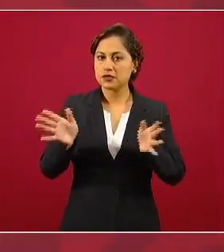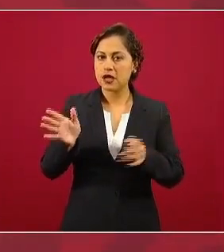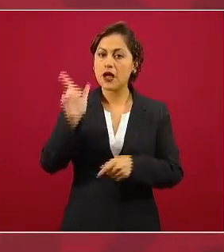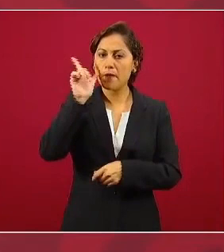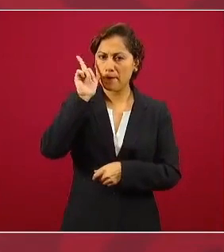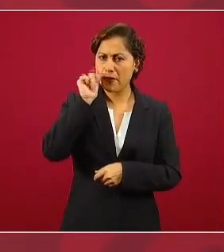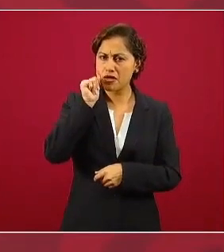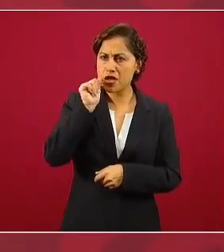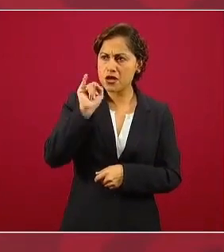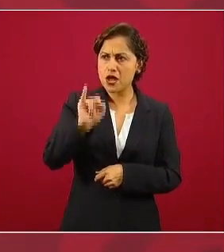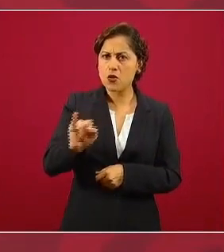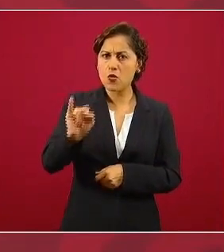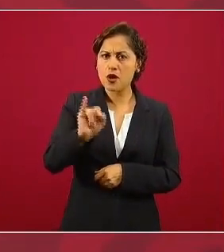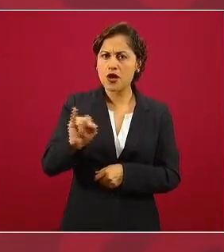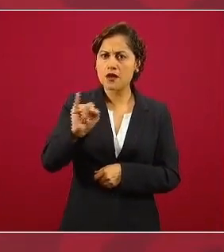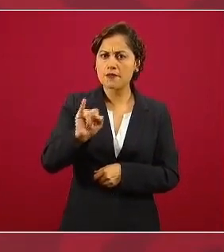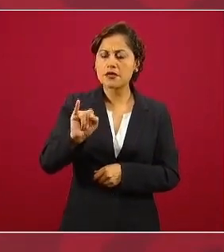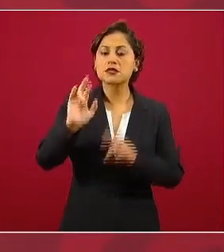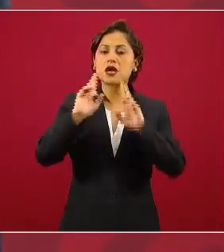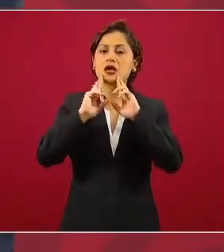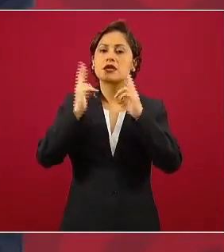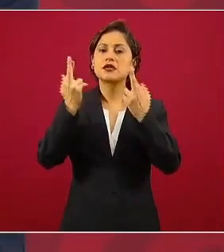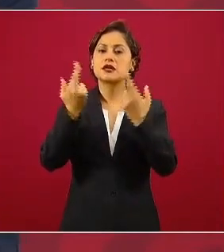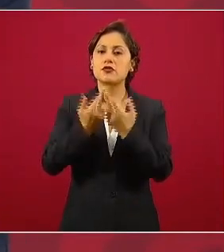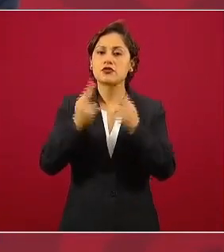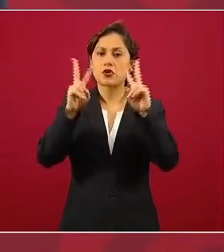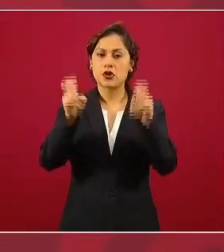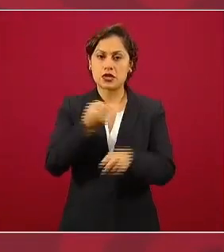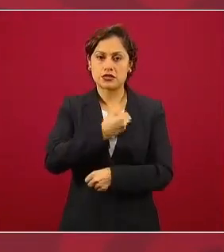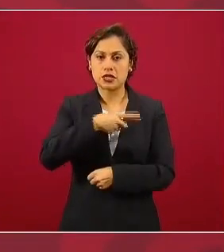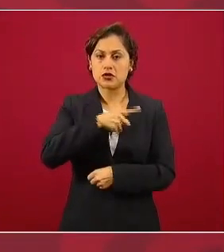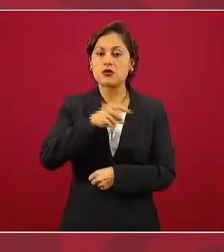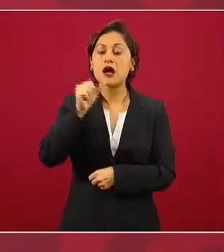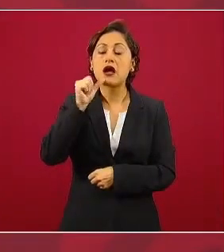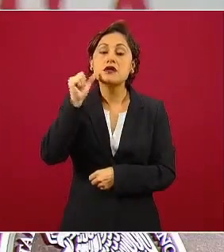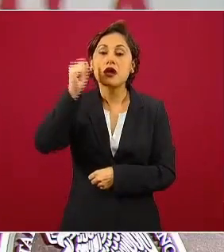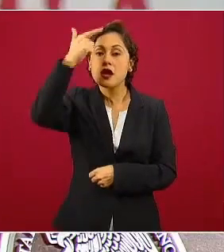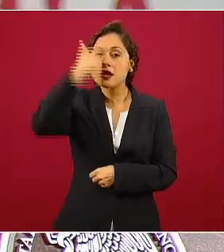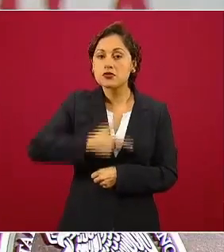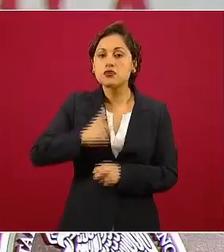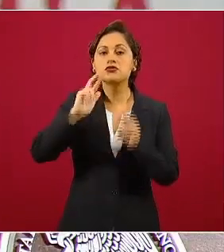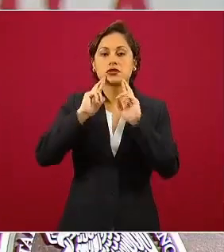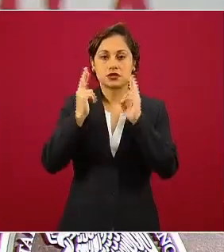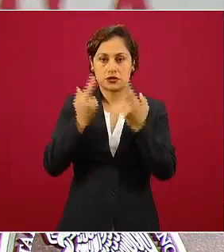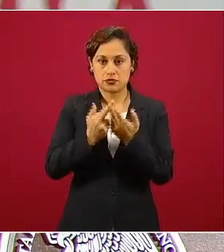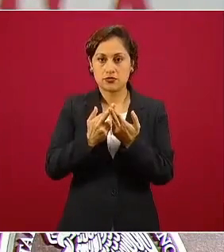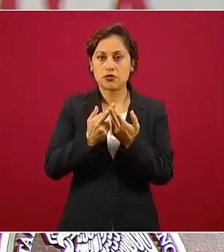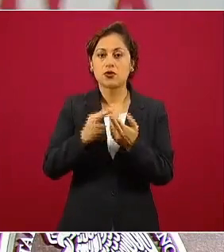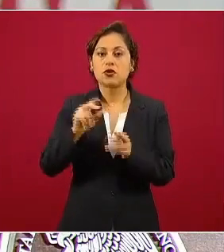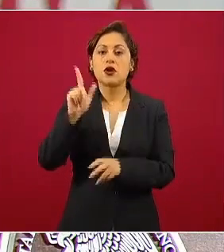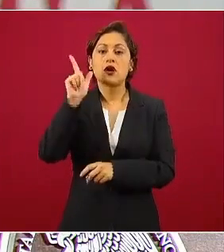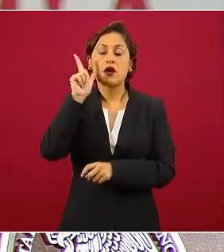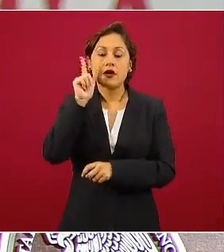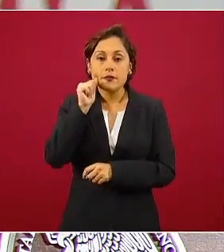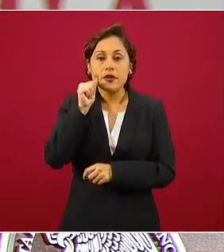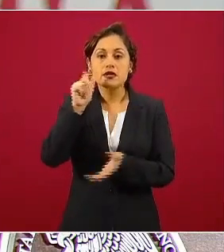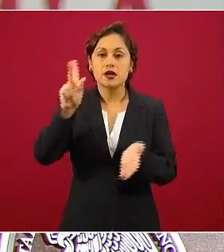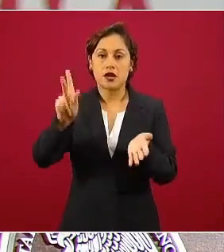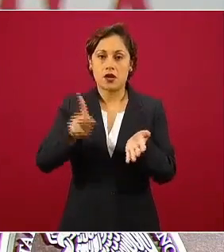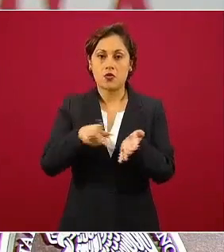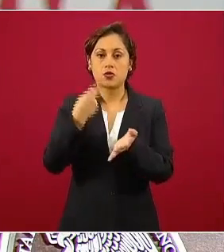mañana, jueves, tenemos una reunión de salud. Anoche tuvimos una y el jueves otra. de